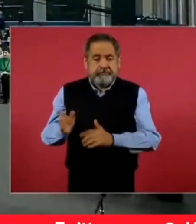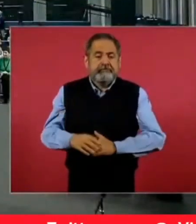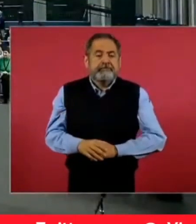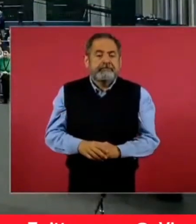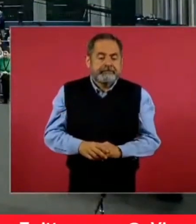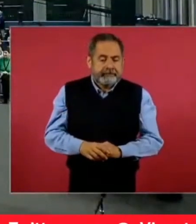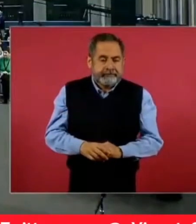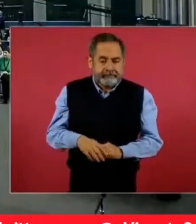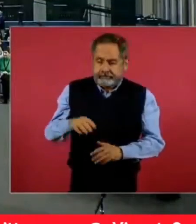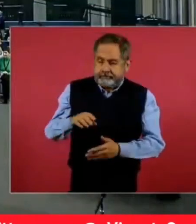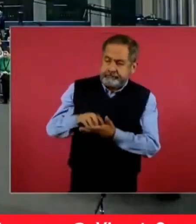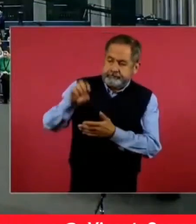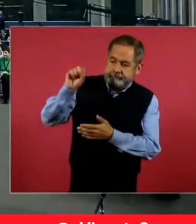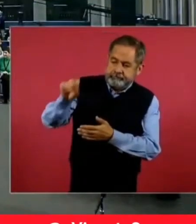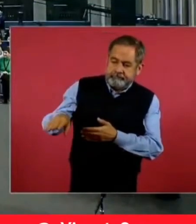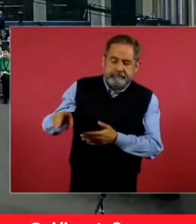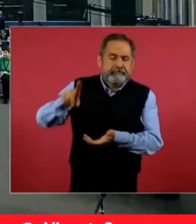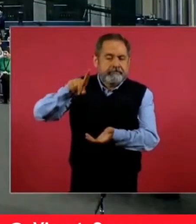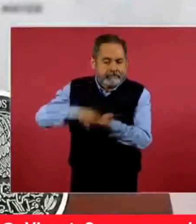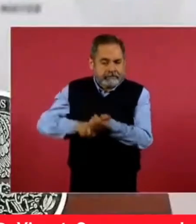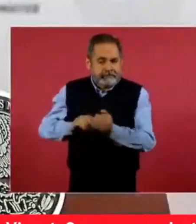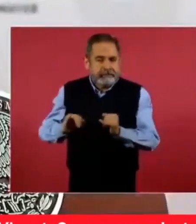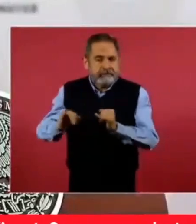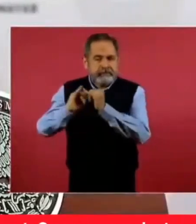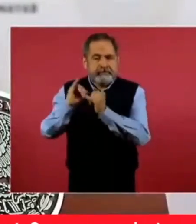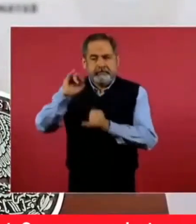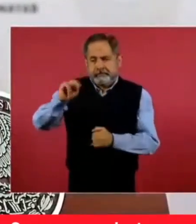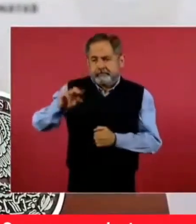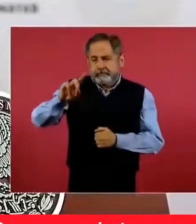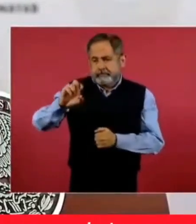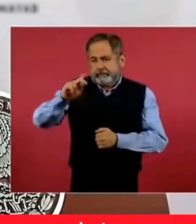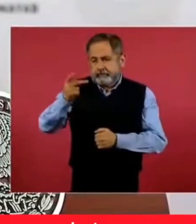Ya está en el instituto para devolverle al pueblo lo